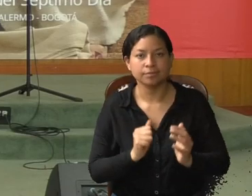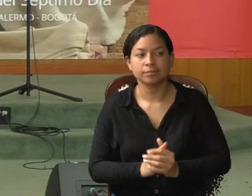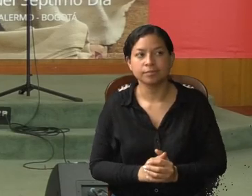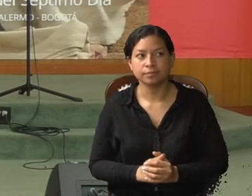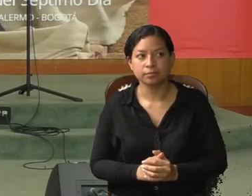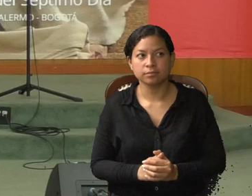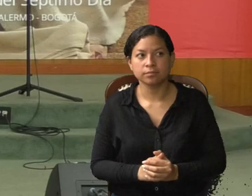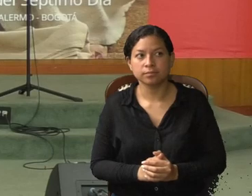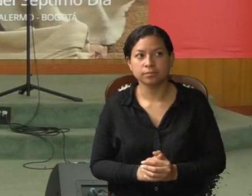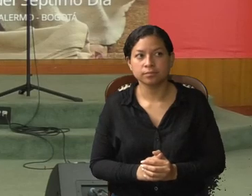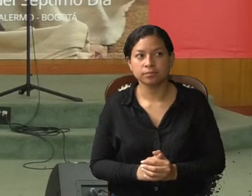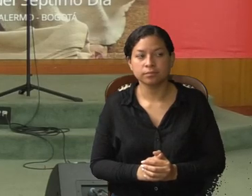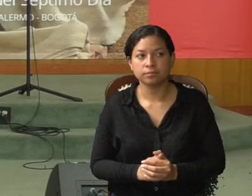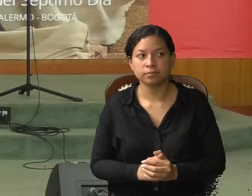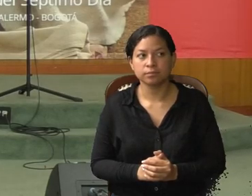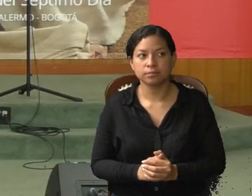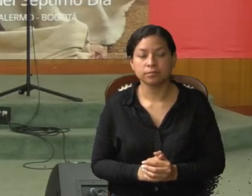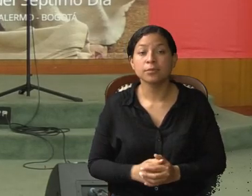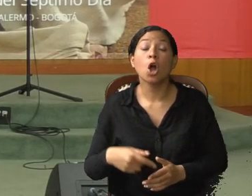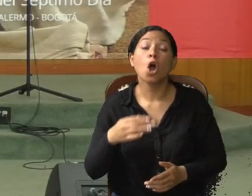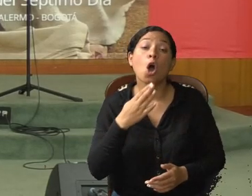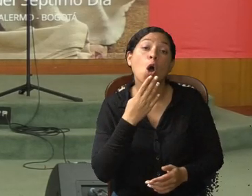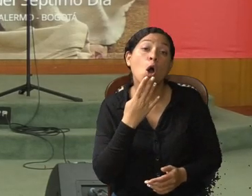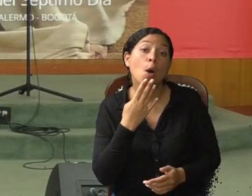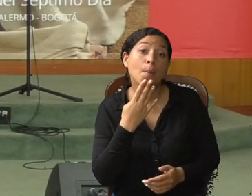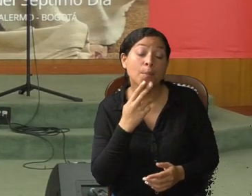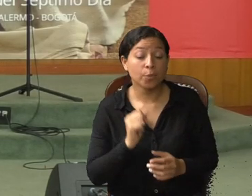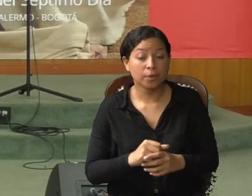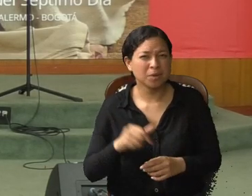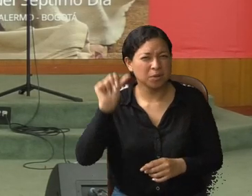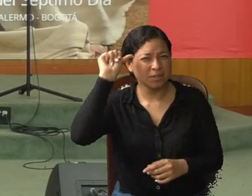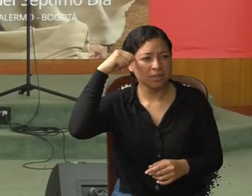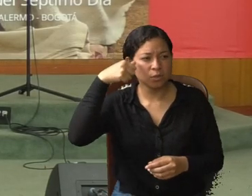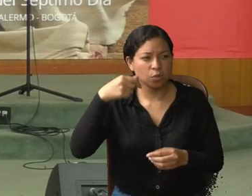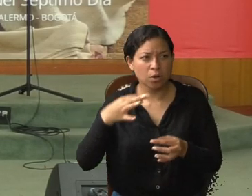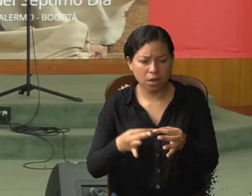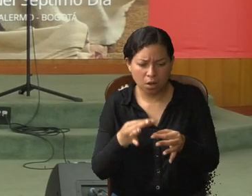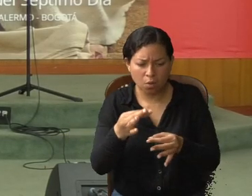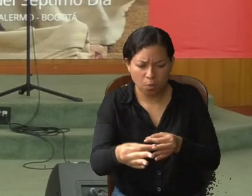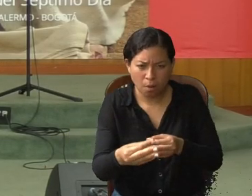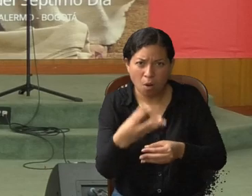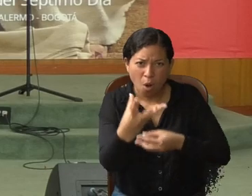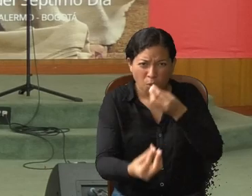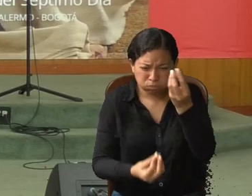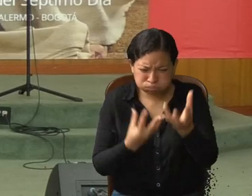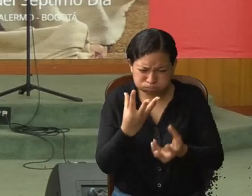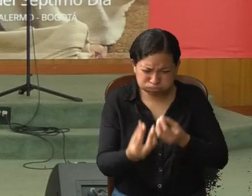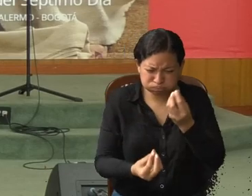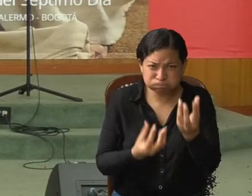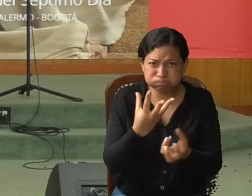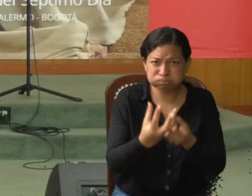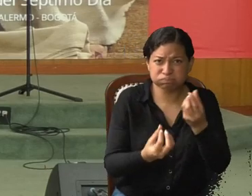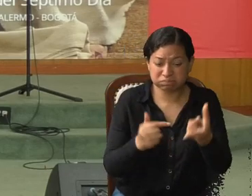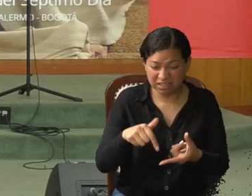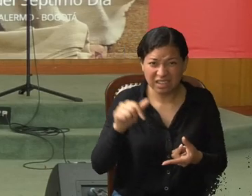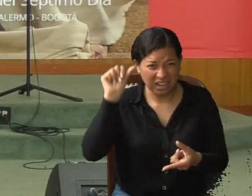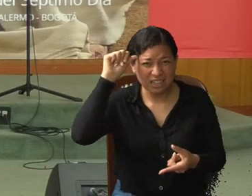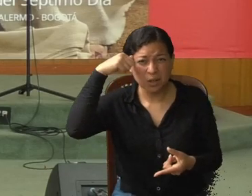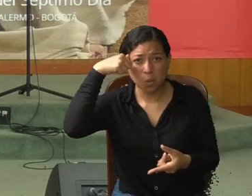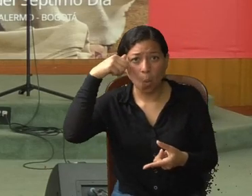la situación espiritual de Sodoma y Gomorra. Sodoma y Gomorra tenían una situación espiritual de caos,